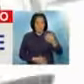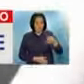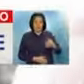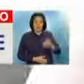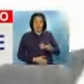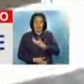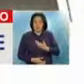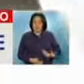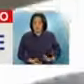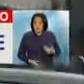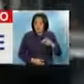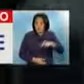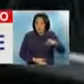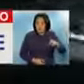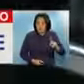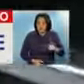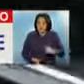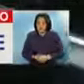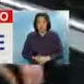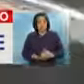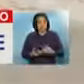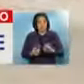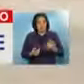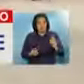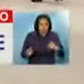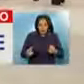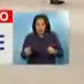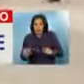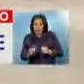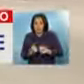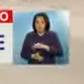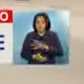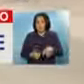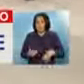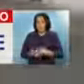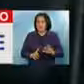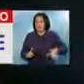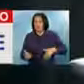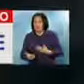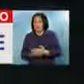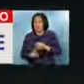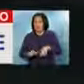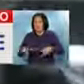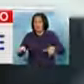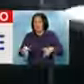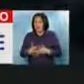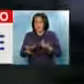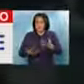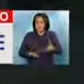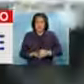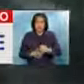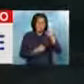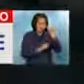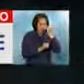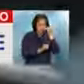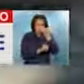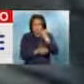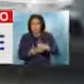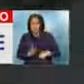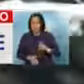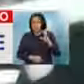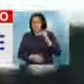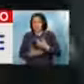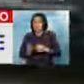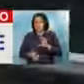el presidente Pedro Pablo Kuczynski. Aunque bastante accidentado, todos los detalles de su llegada a esta ceremonia quedaron registrados por los